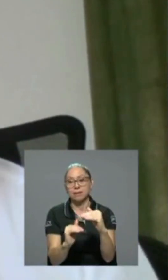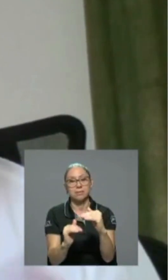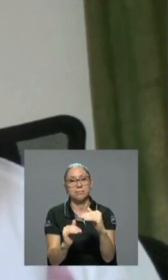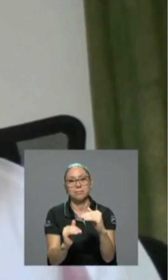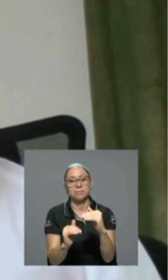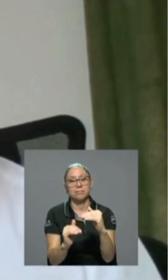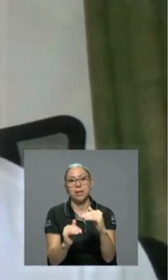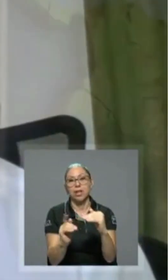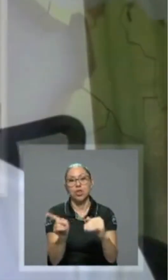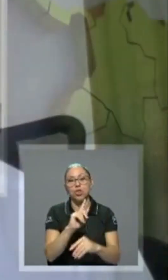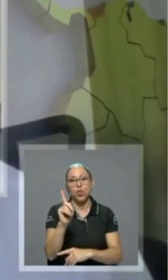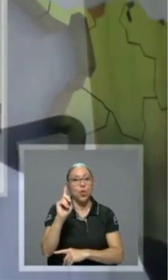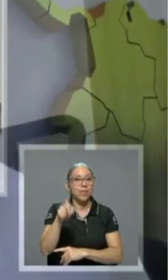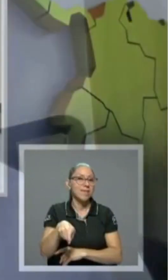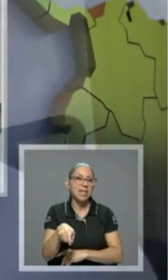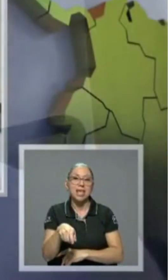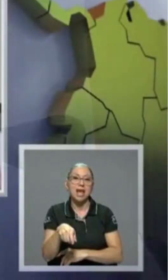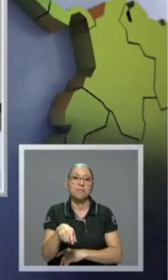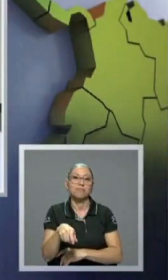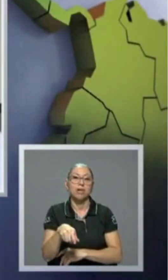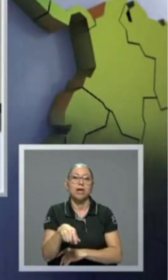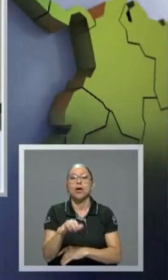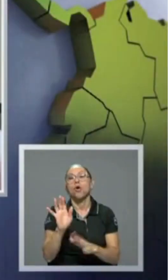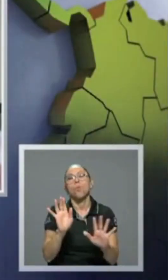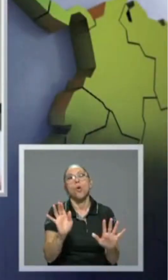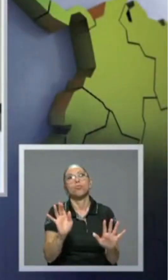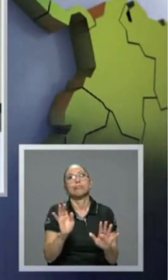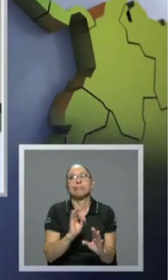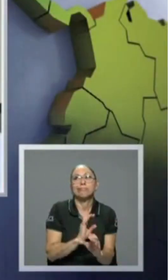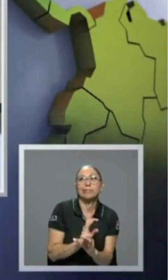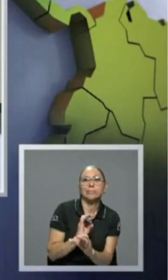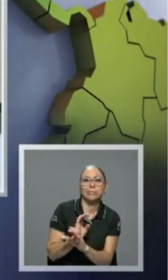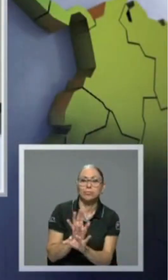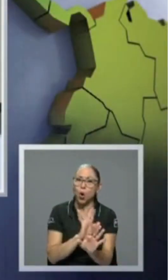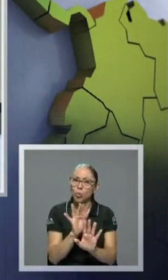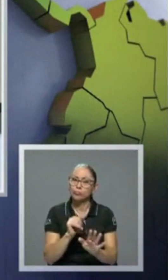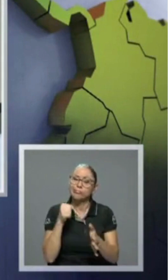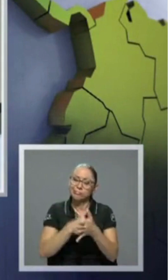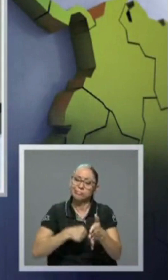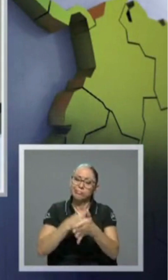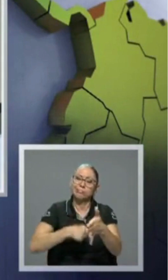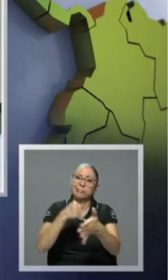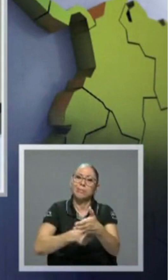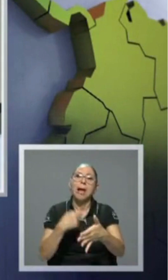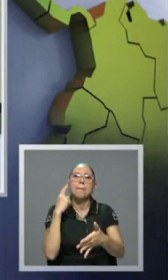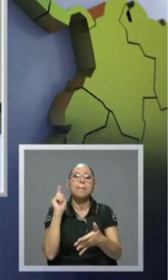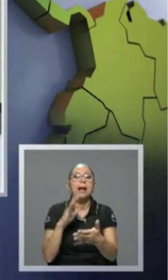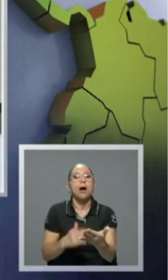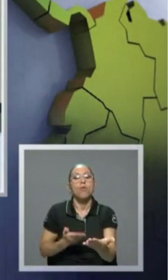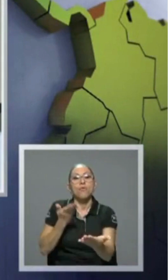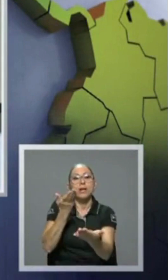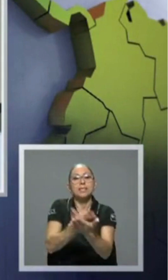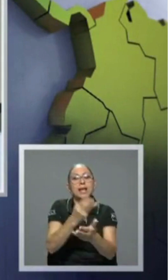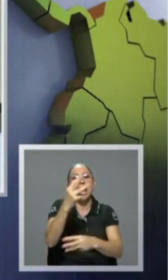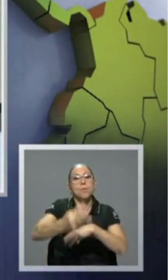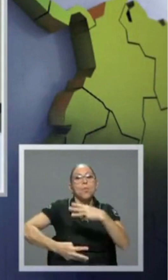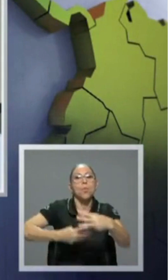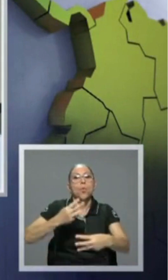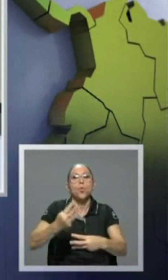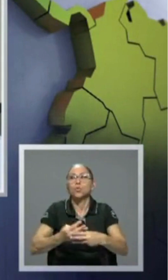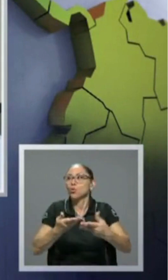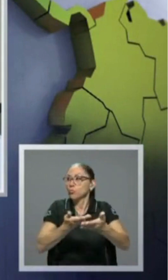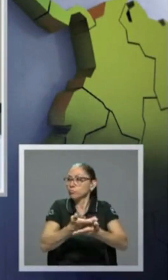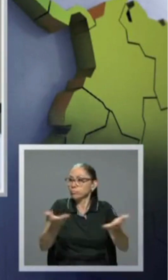no debería escatimar esfuerzos por ofrecerle al mundo su